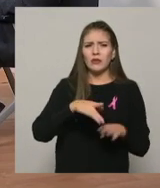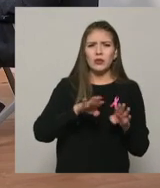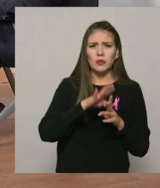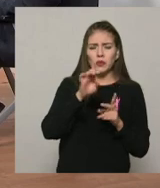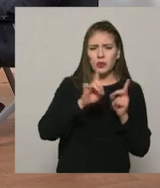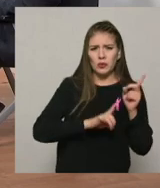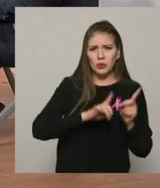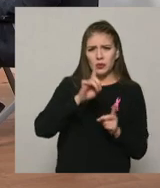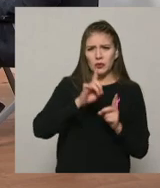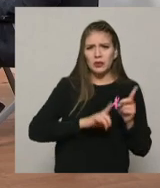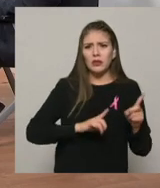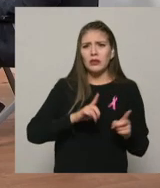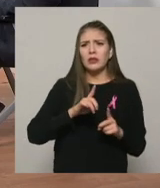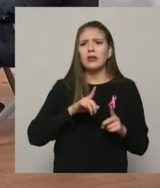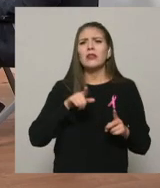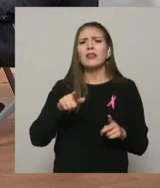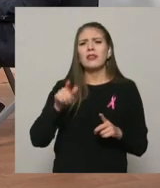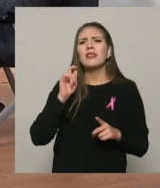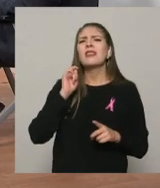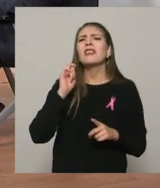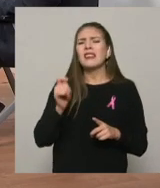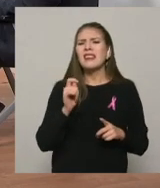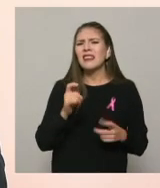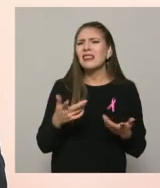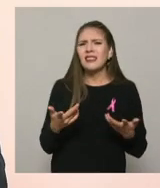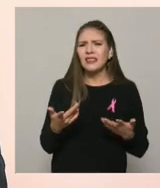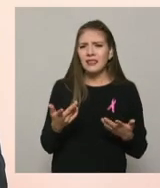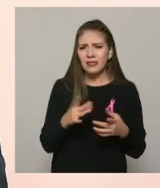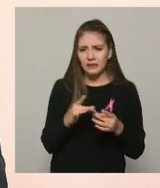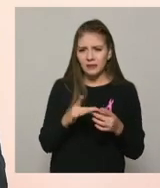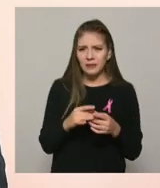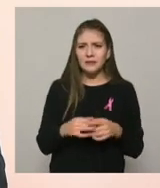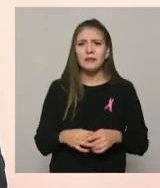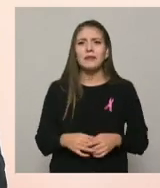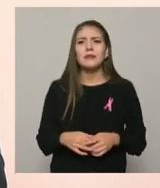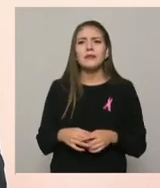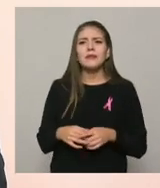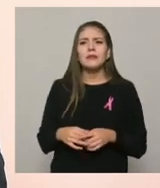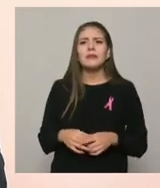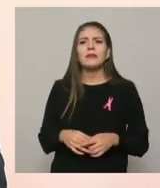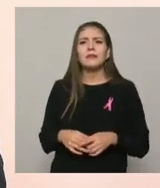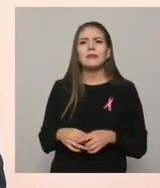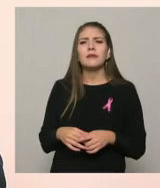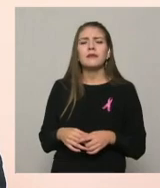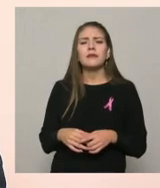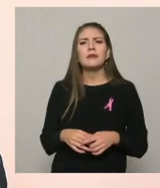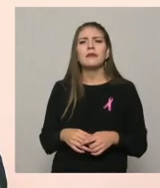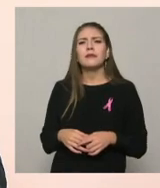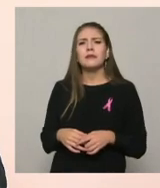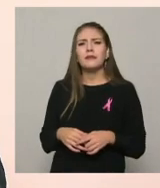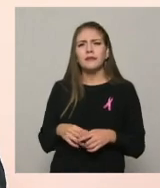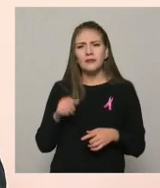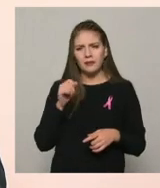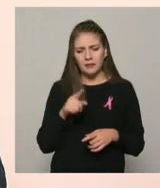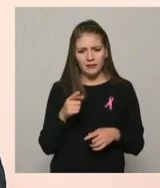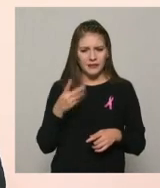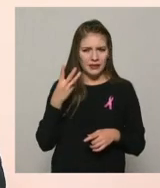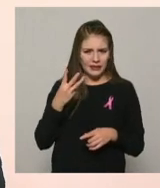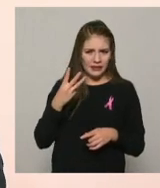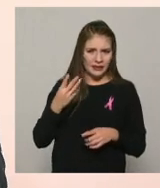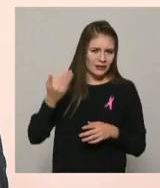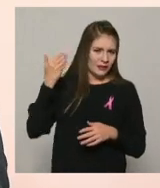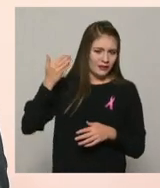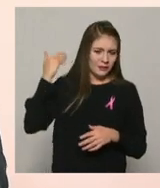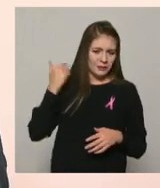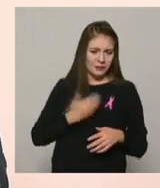lo estabas comentando, ¿a qué te referías? A los apoyos que otorgó el gobierno, entregaron los 3 gobiernos anteriores